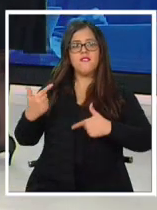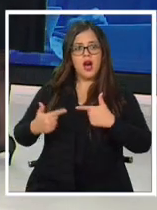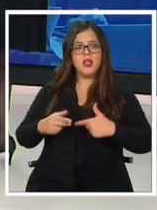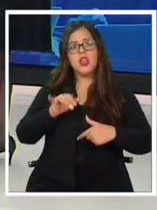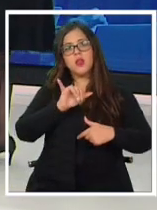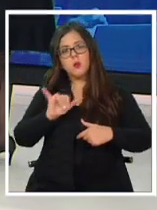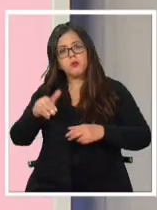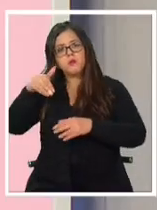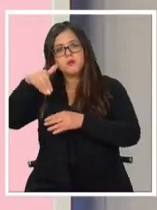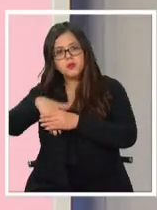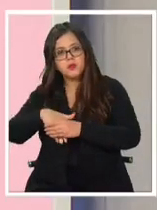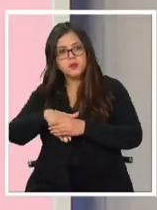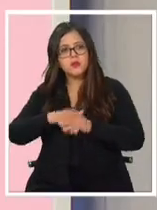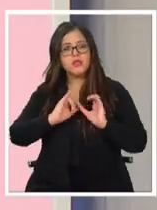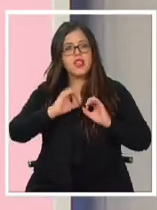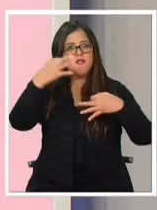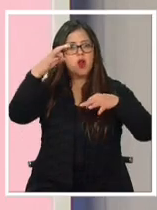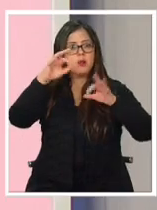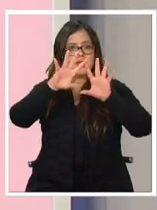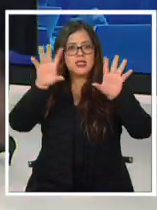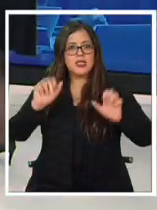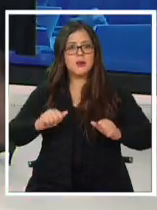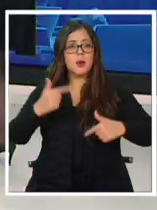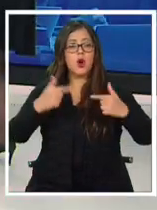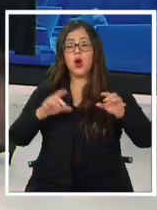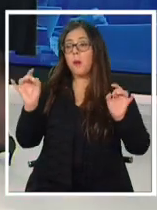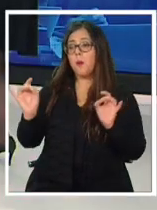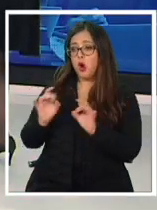luego en votación el informe de sistema político. Que